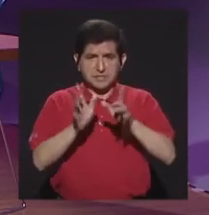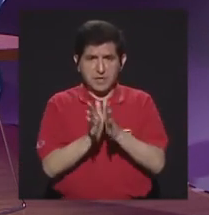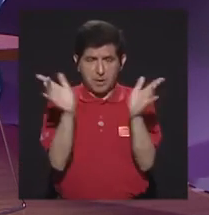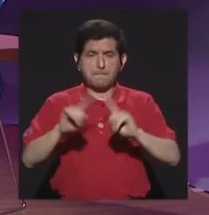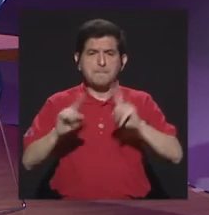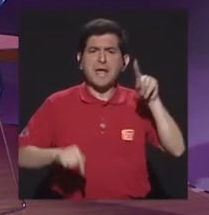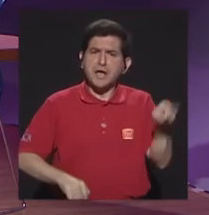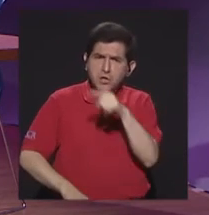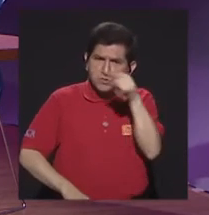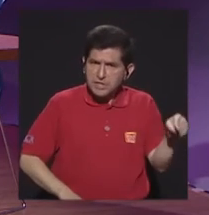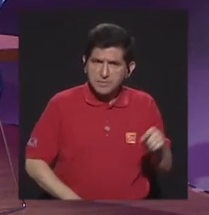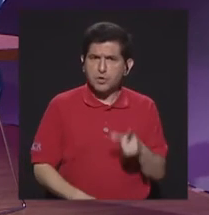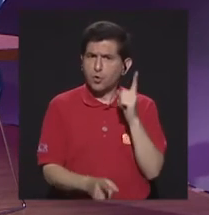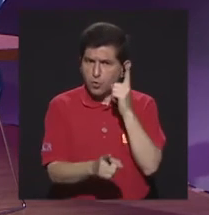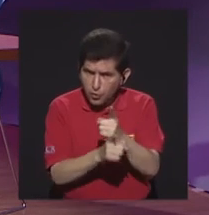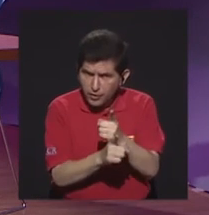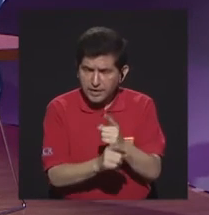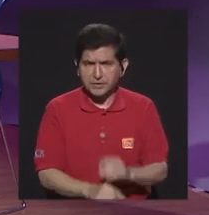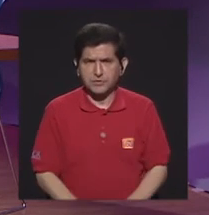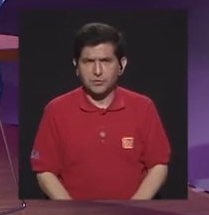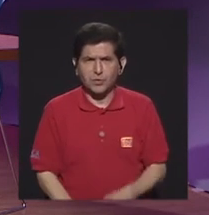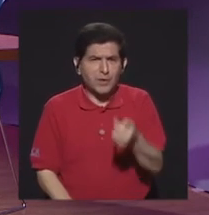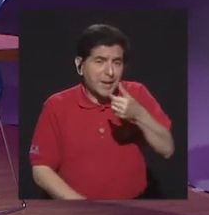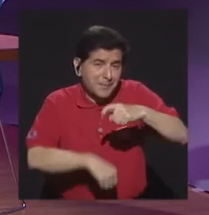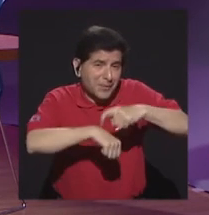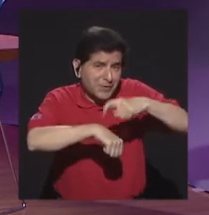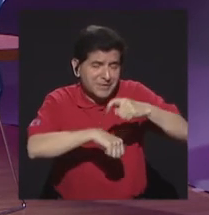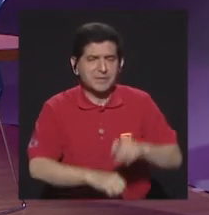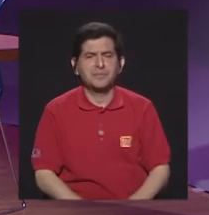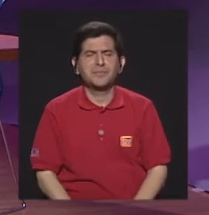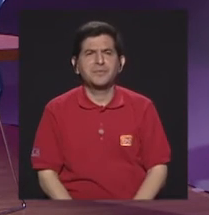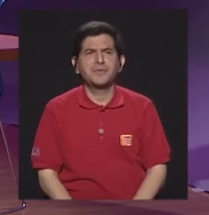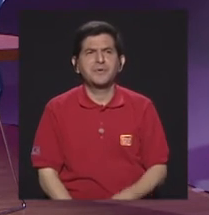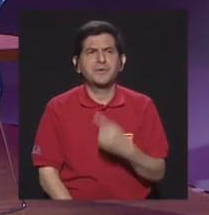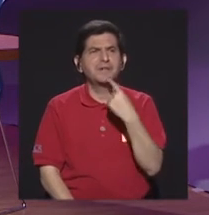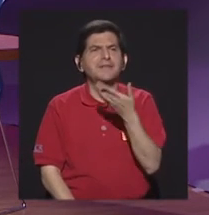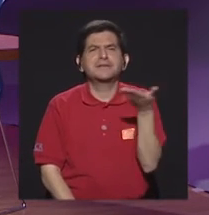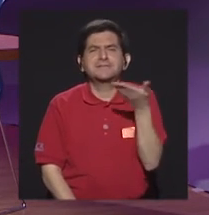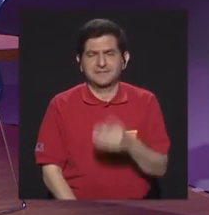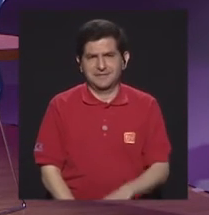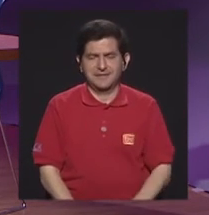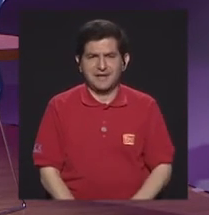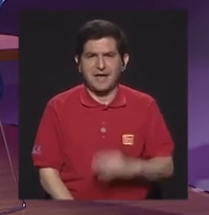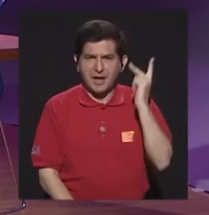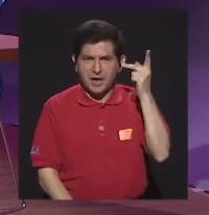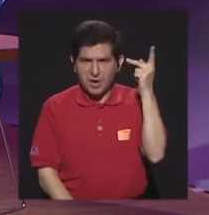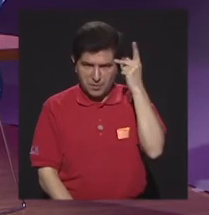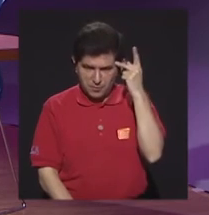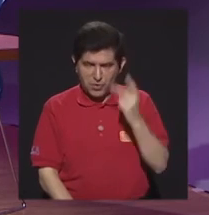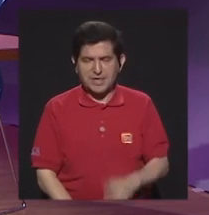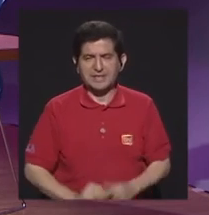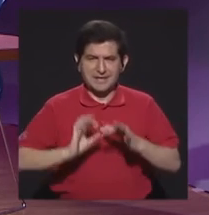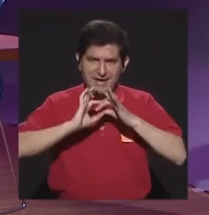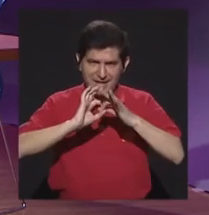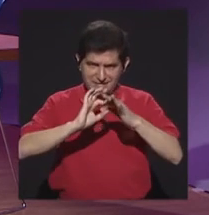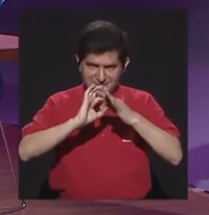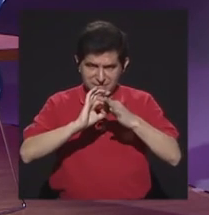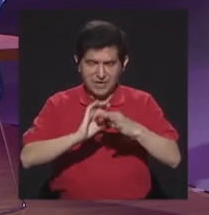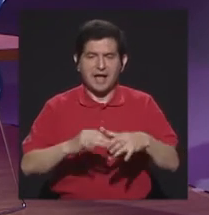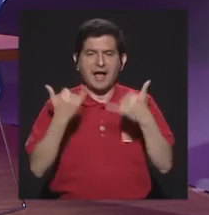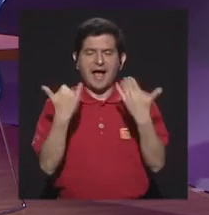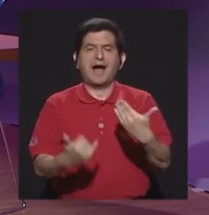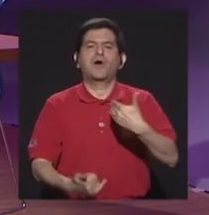correcto? Tenemos que ser muy breves, ¿verdad? Okay, bueno, lo que teníamos que decir es que en la política de sexualidad que